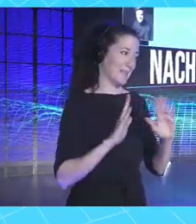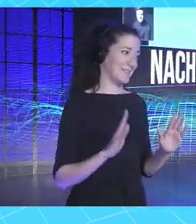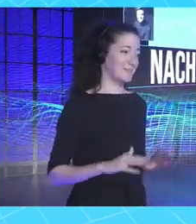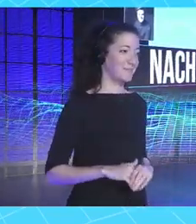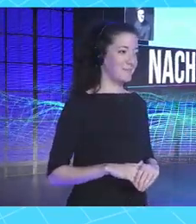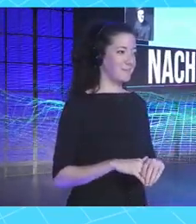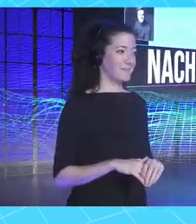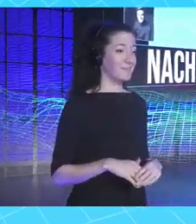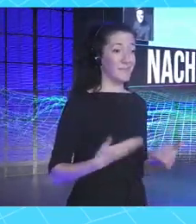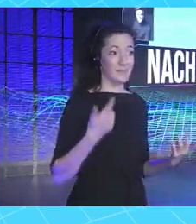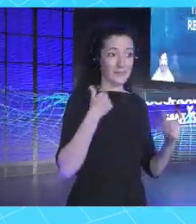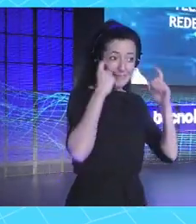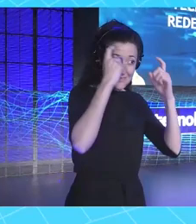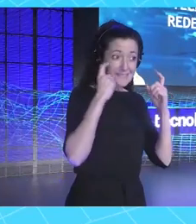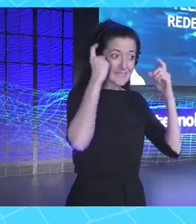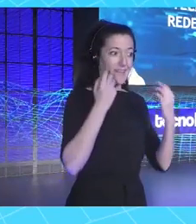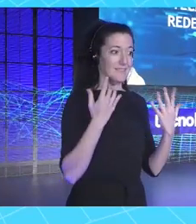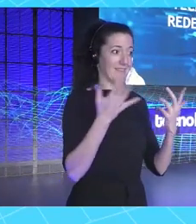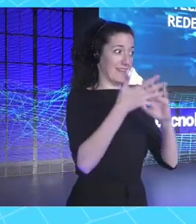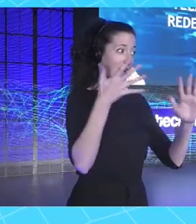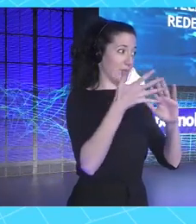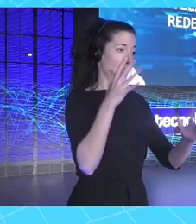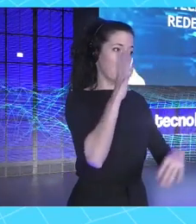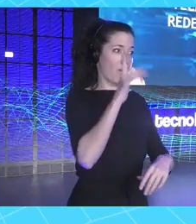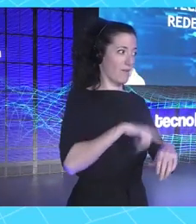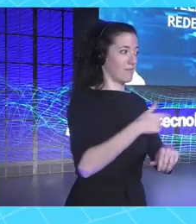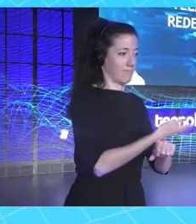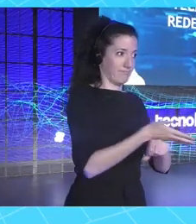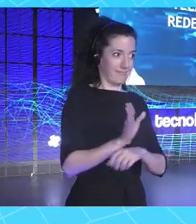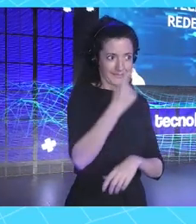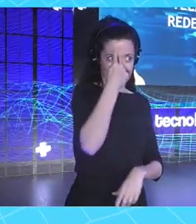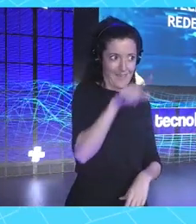bueno voy a intentar ser rápido porque sé que vamos con bastante retraso